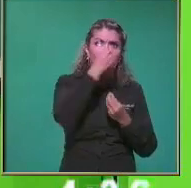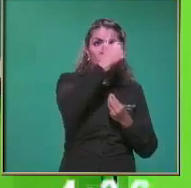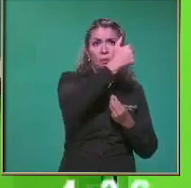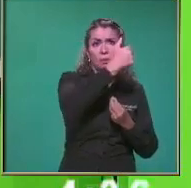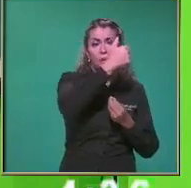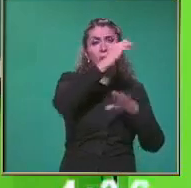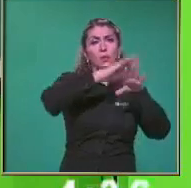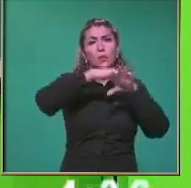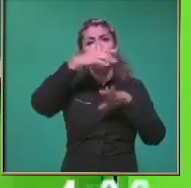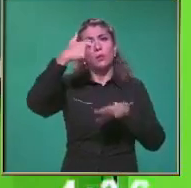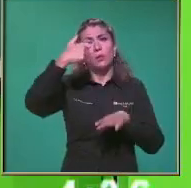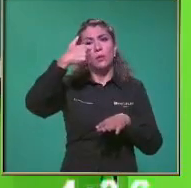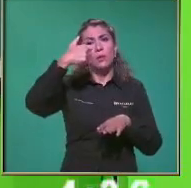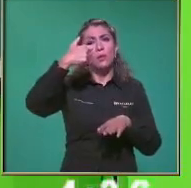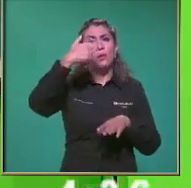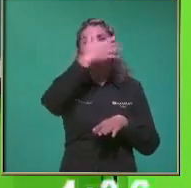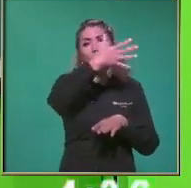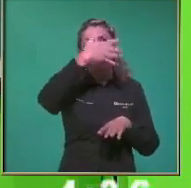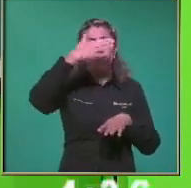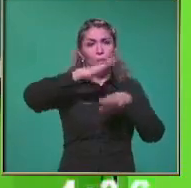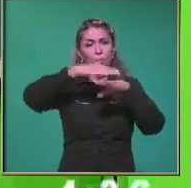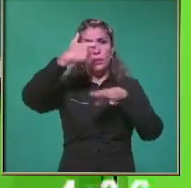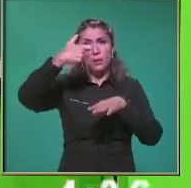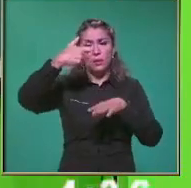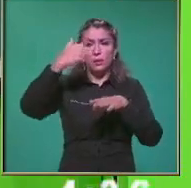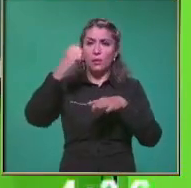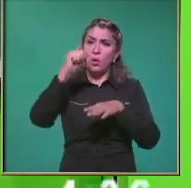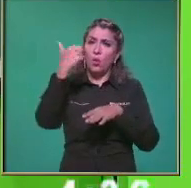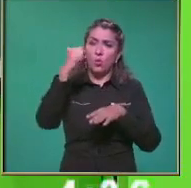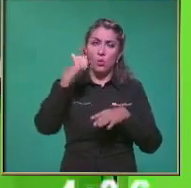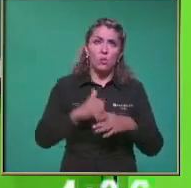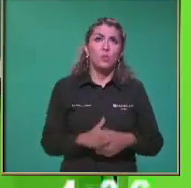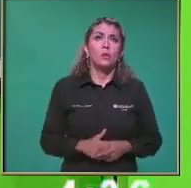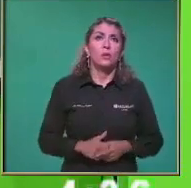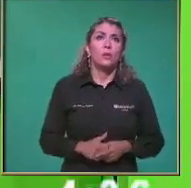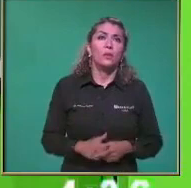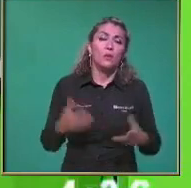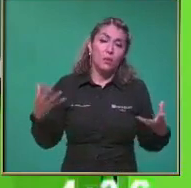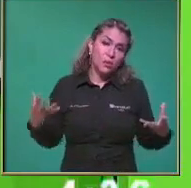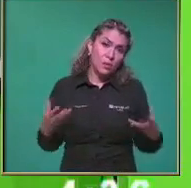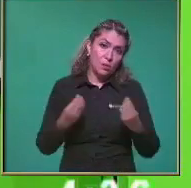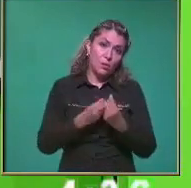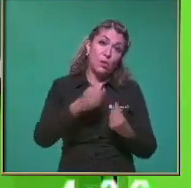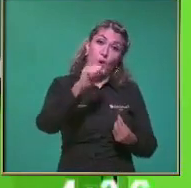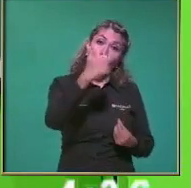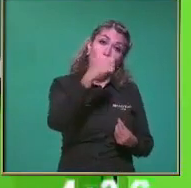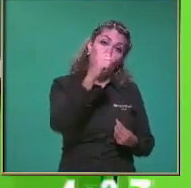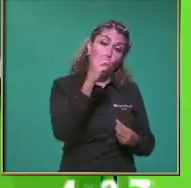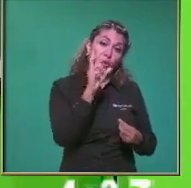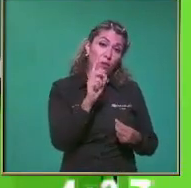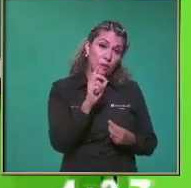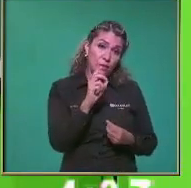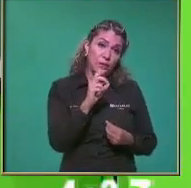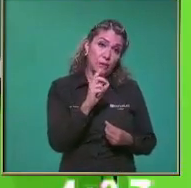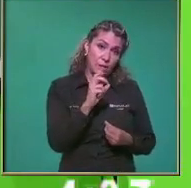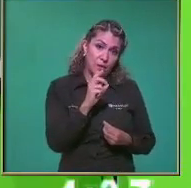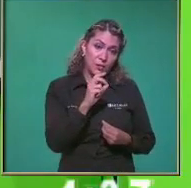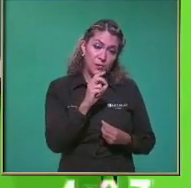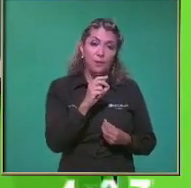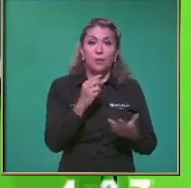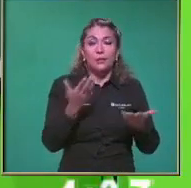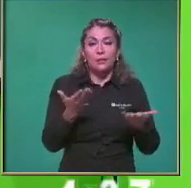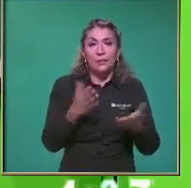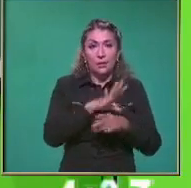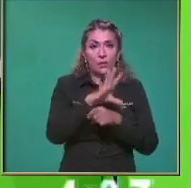son 11. Entonces, lo que aportaron Carlos y su hermana Lupita fueron 11 treintavos, pero